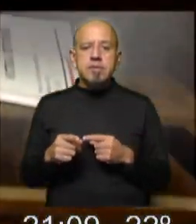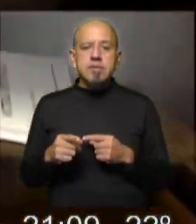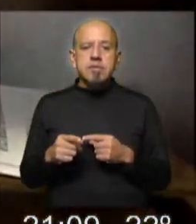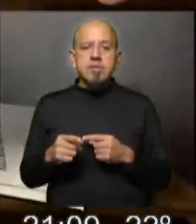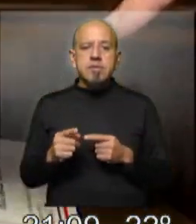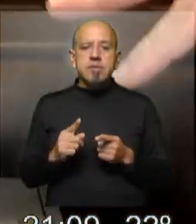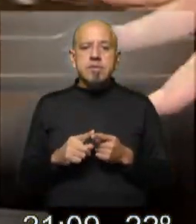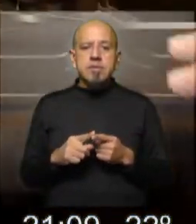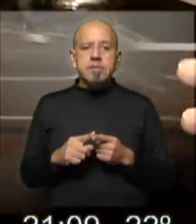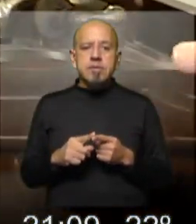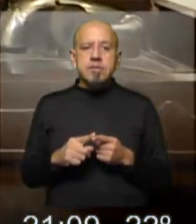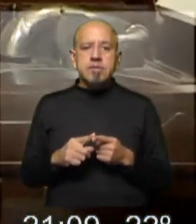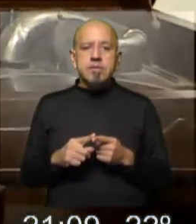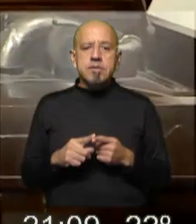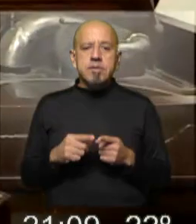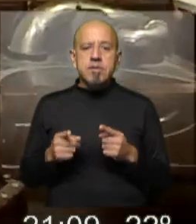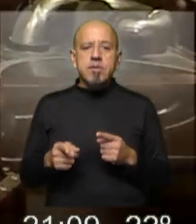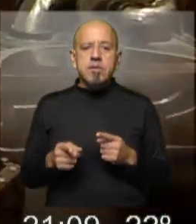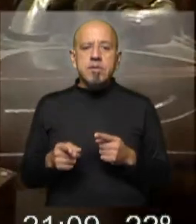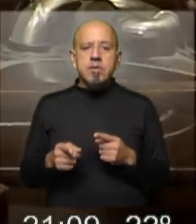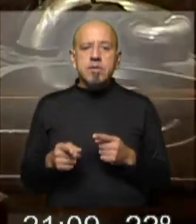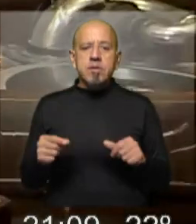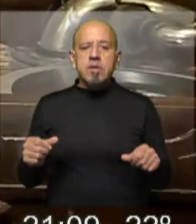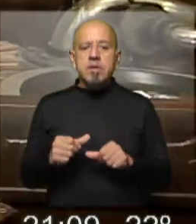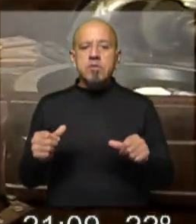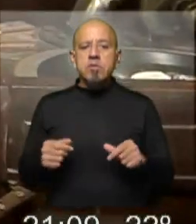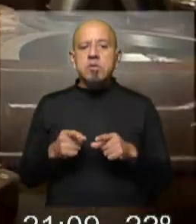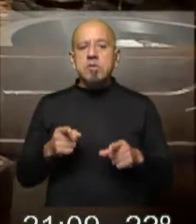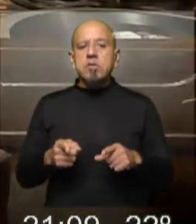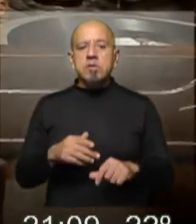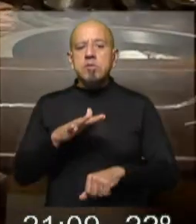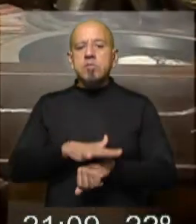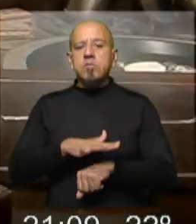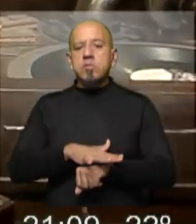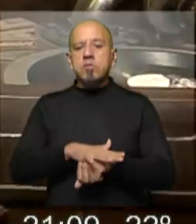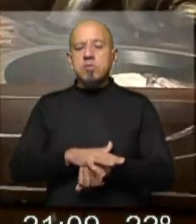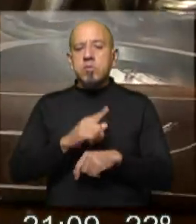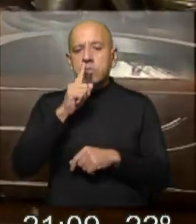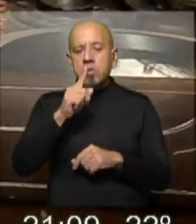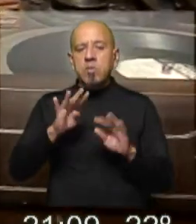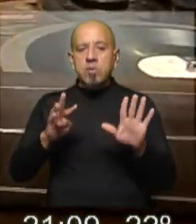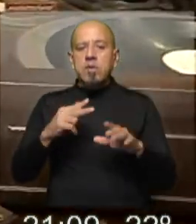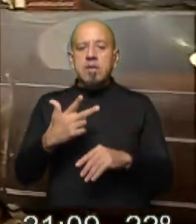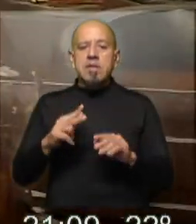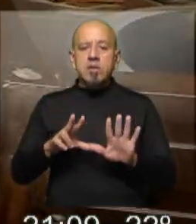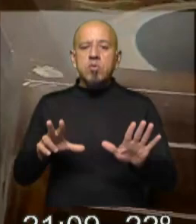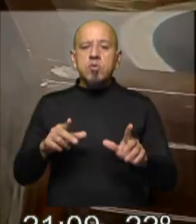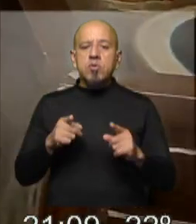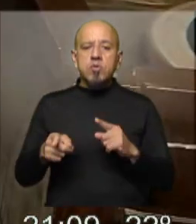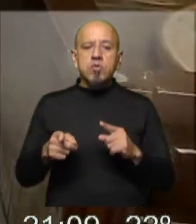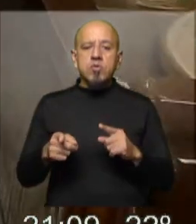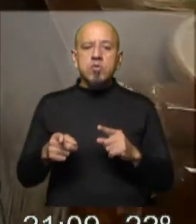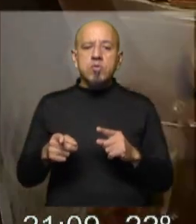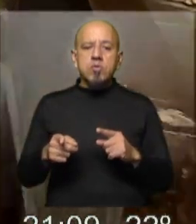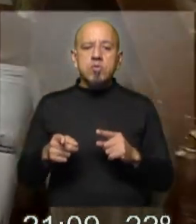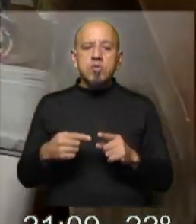Sí. Bueno, él fabricó en esa época el 38, él decía como el tema después de la guerra,